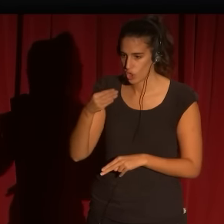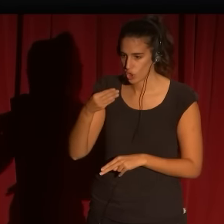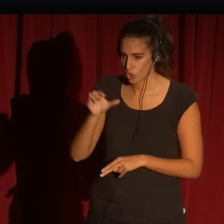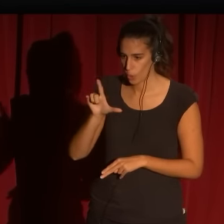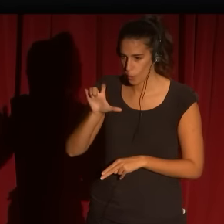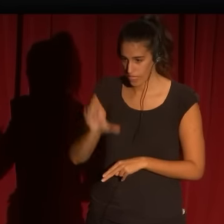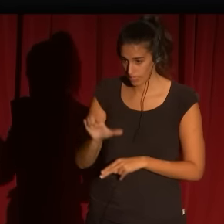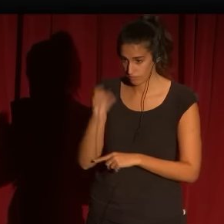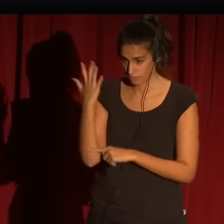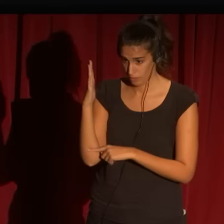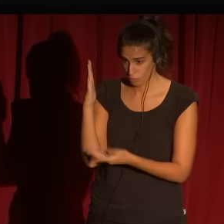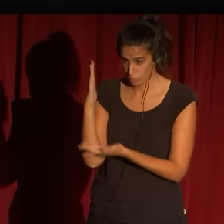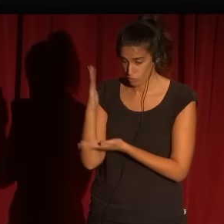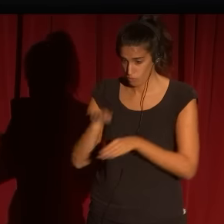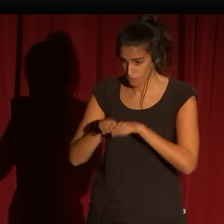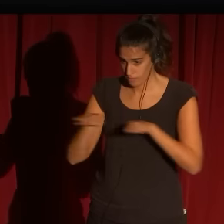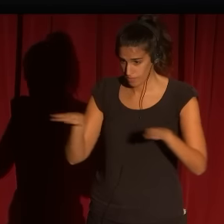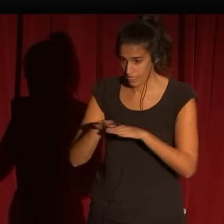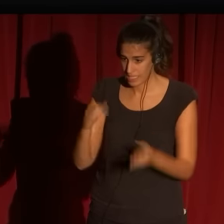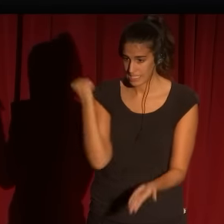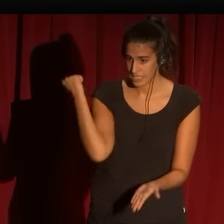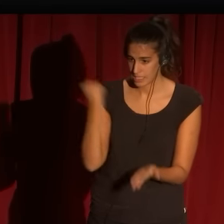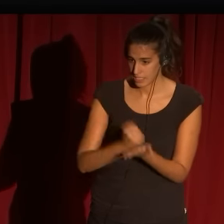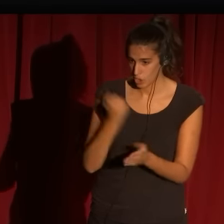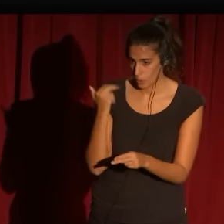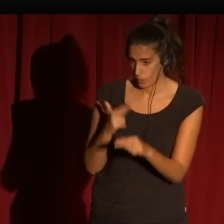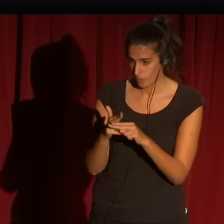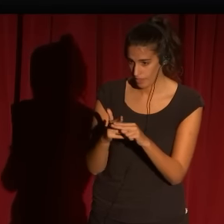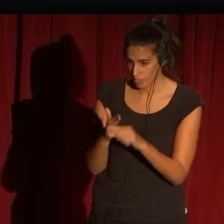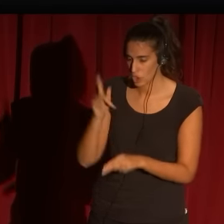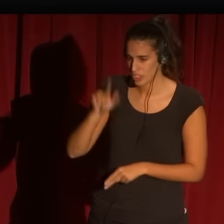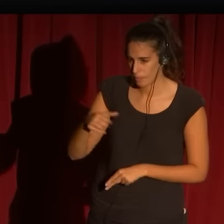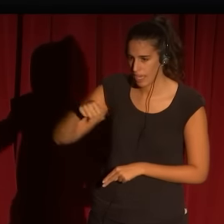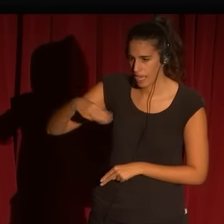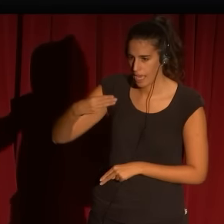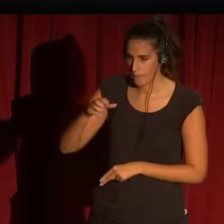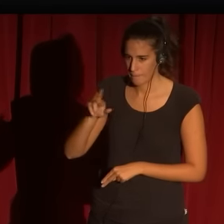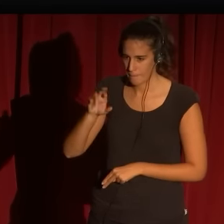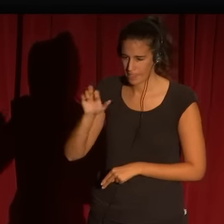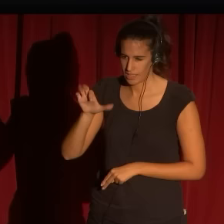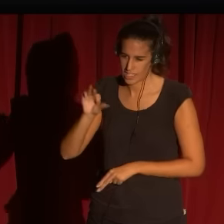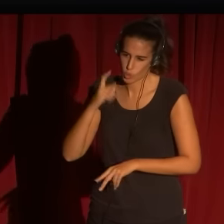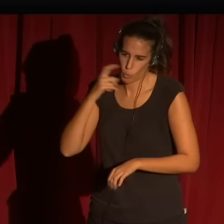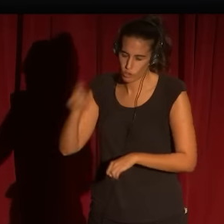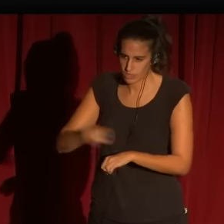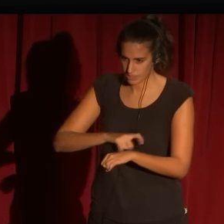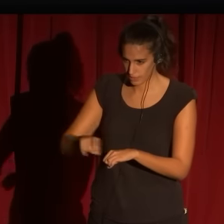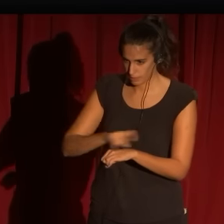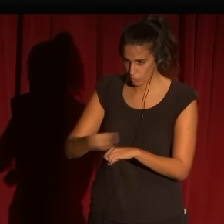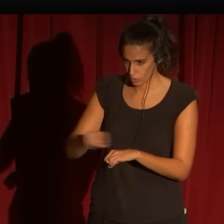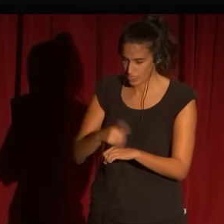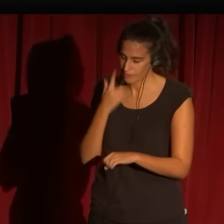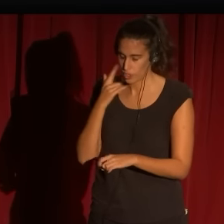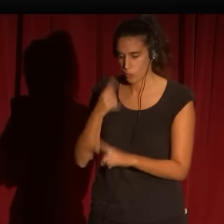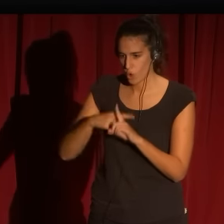son tablas que están que tienen el sello del gremio de madereros de amberes en varios casos y que son tablas que pertenecen un poco al